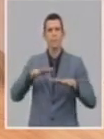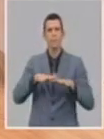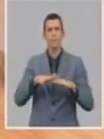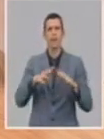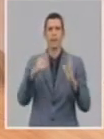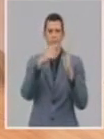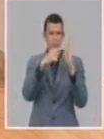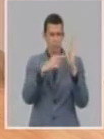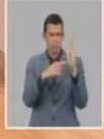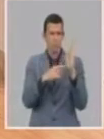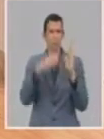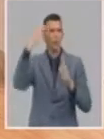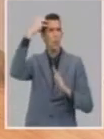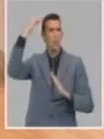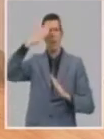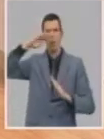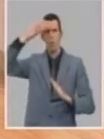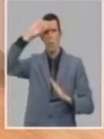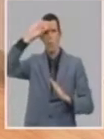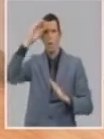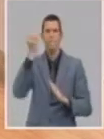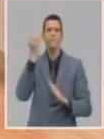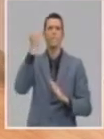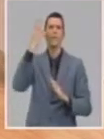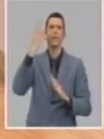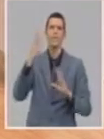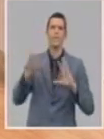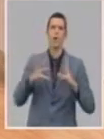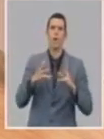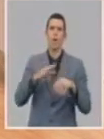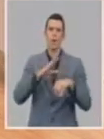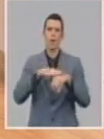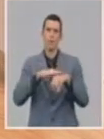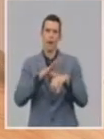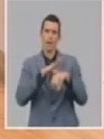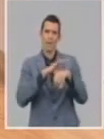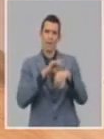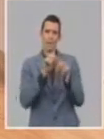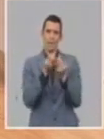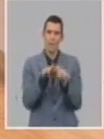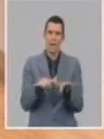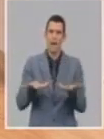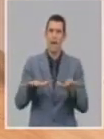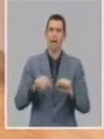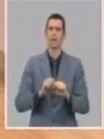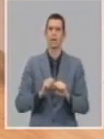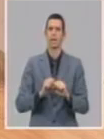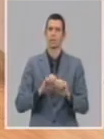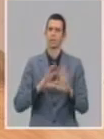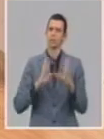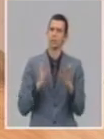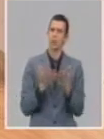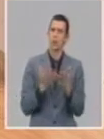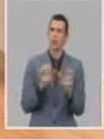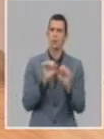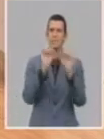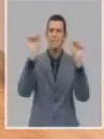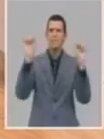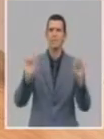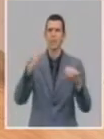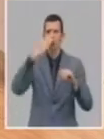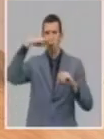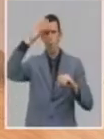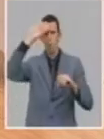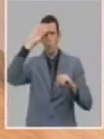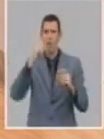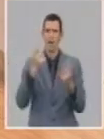gobierno hemos ido a la par implementando a través de todo el sistema financiero de las oficinas de